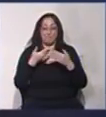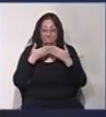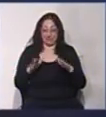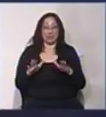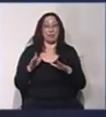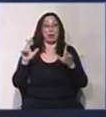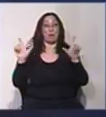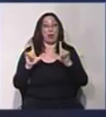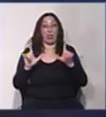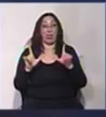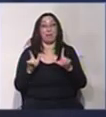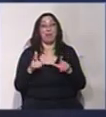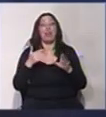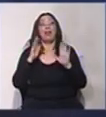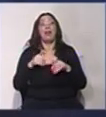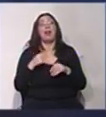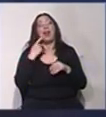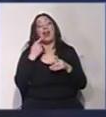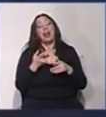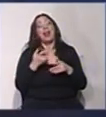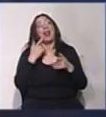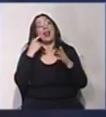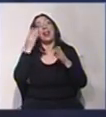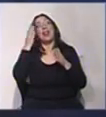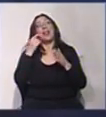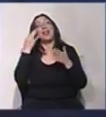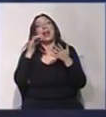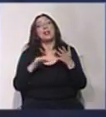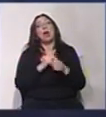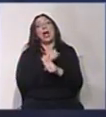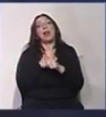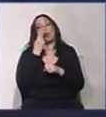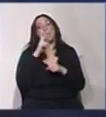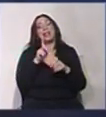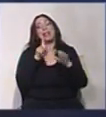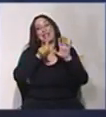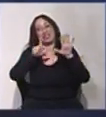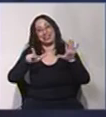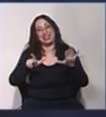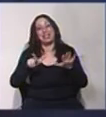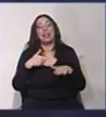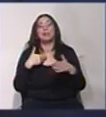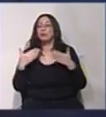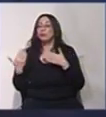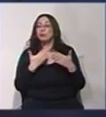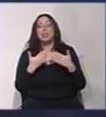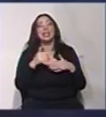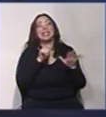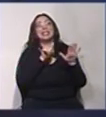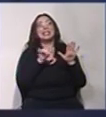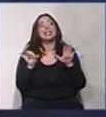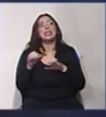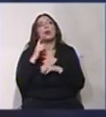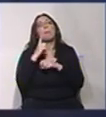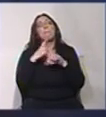algunos datos de los que se disponen hoy, que están básicamente hasta 2017, ¿no? Uh-huh. Y estábamos hablando de 600 por año,